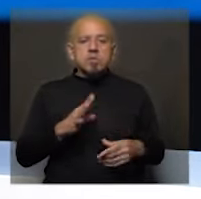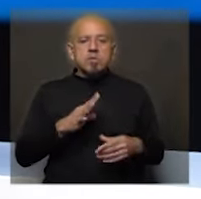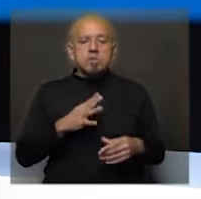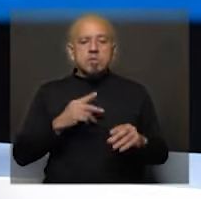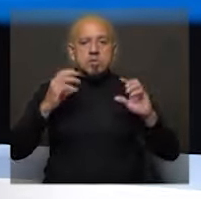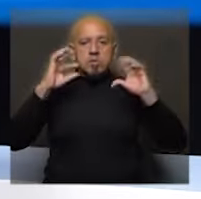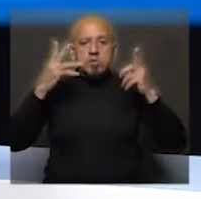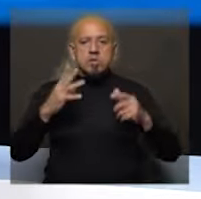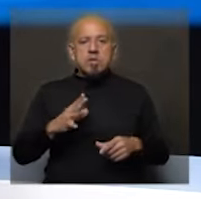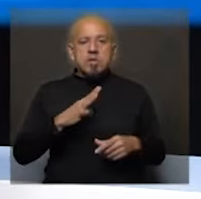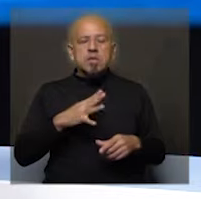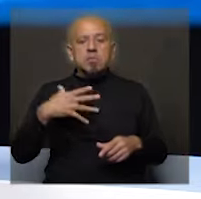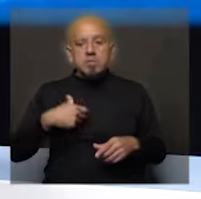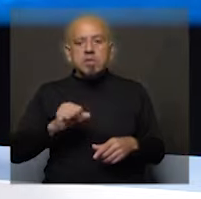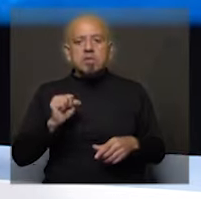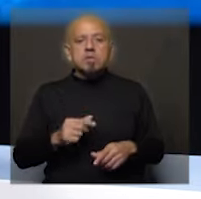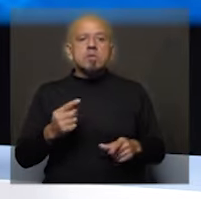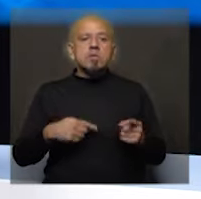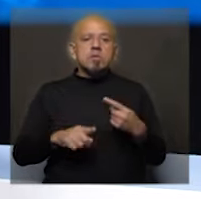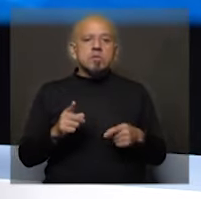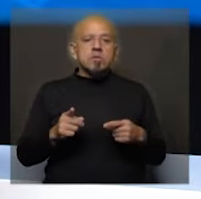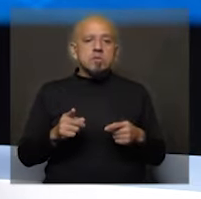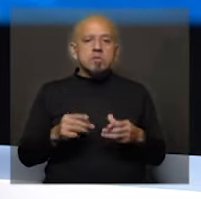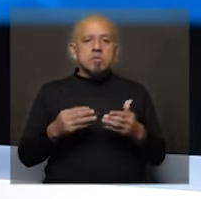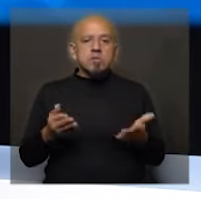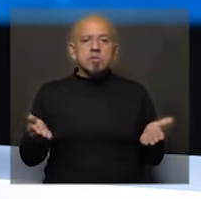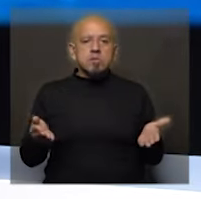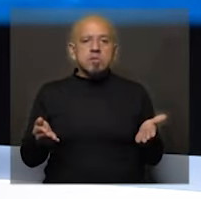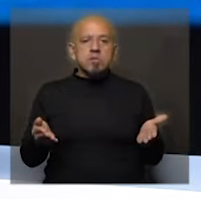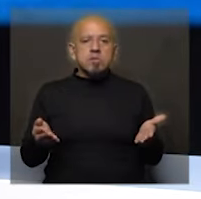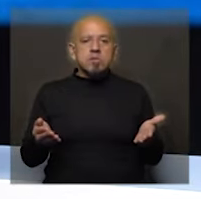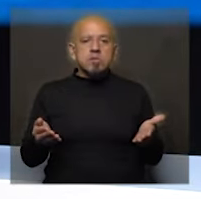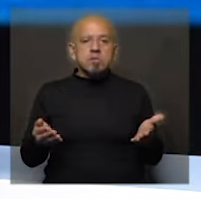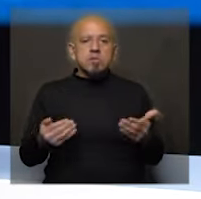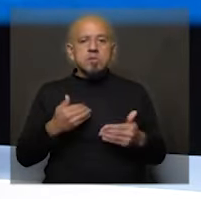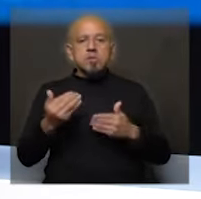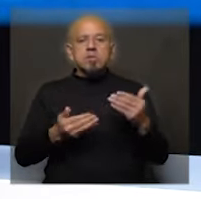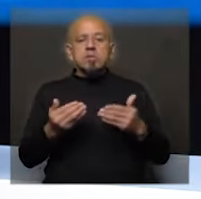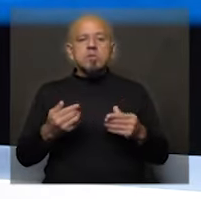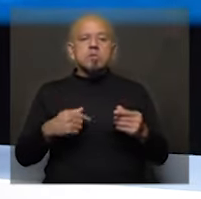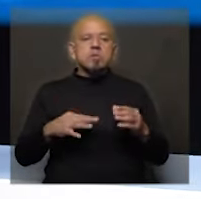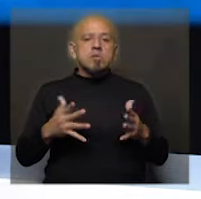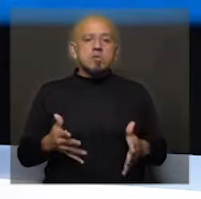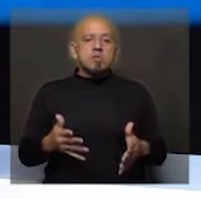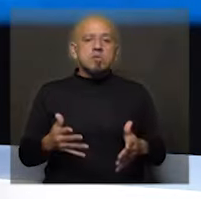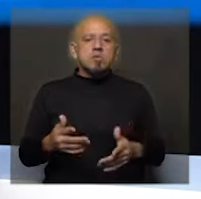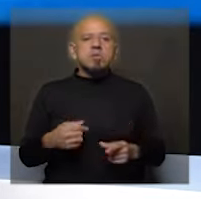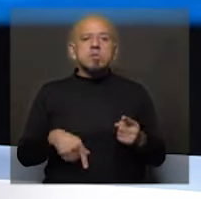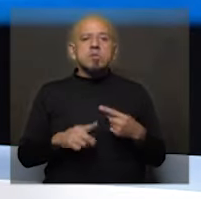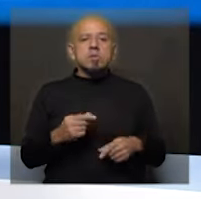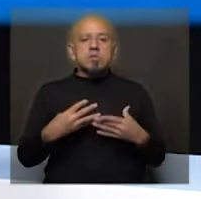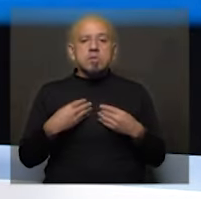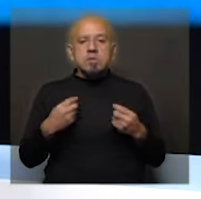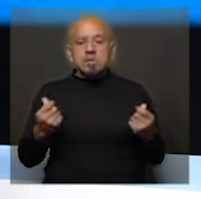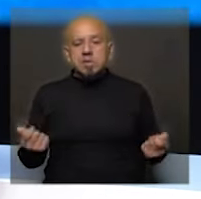violencia se intensifica y cada vez más la víctima va anestesiando su capacidad de reaccionar de sentir